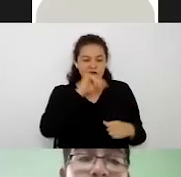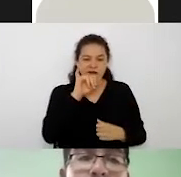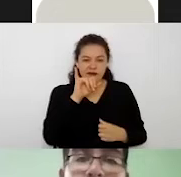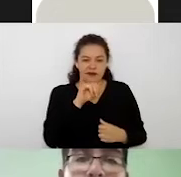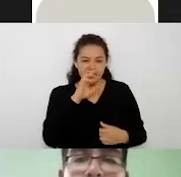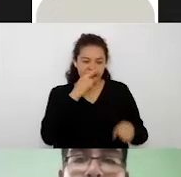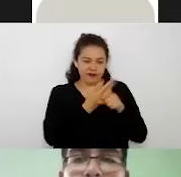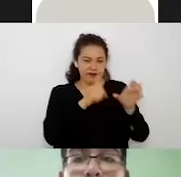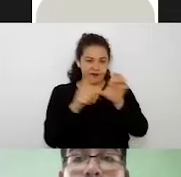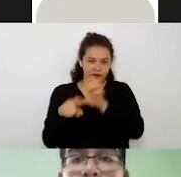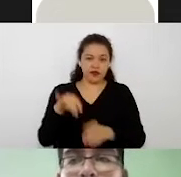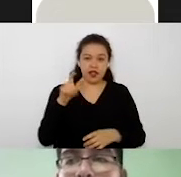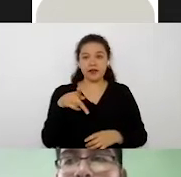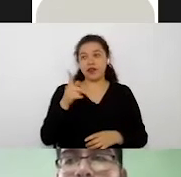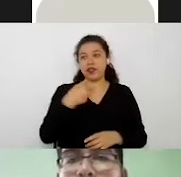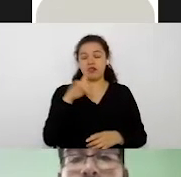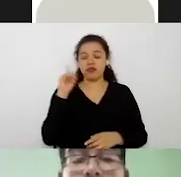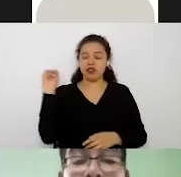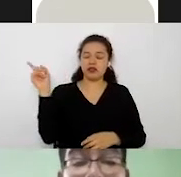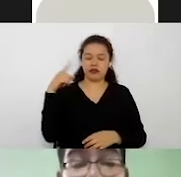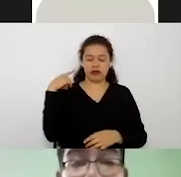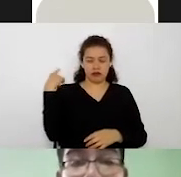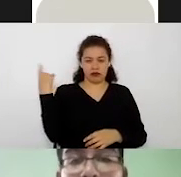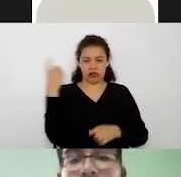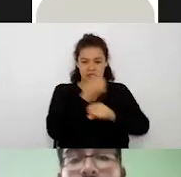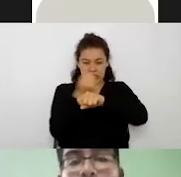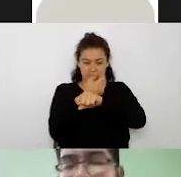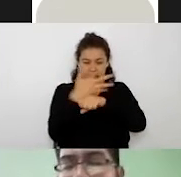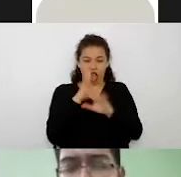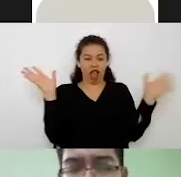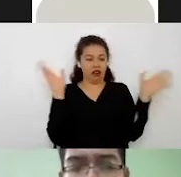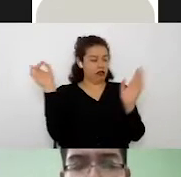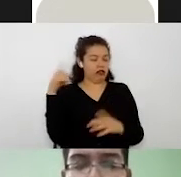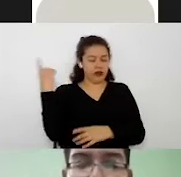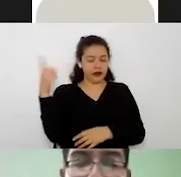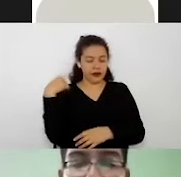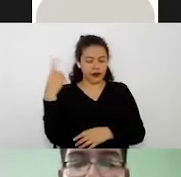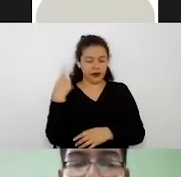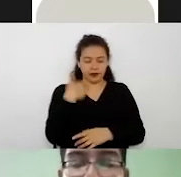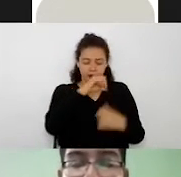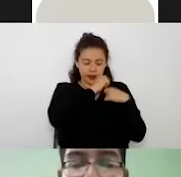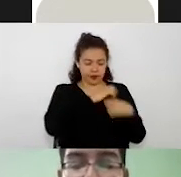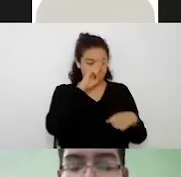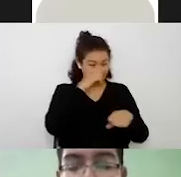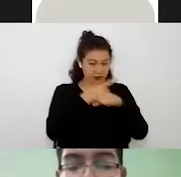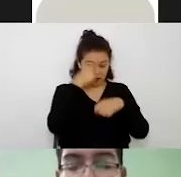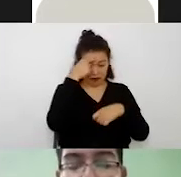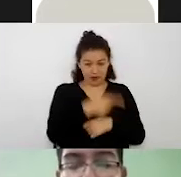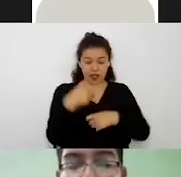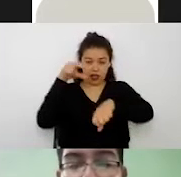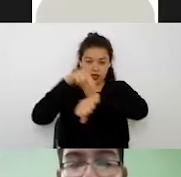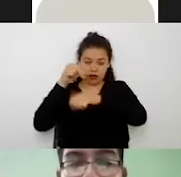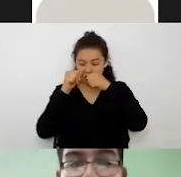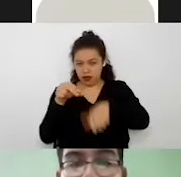qué? Pues a mí me marea o me da vértigo la sangre. Entonces, pues a lo mejor no soy el responsable de la